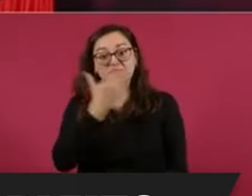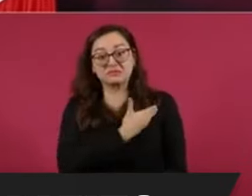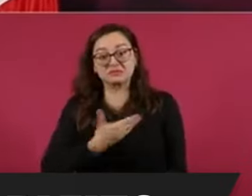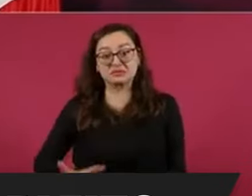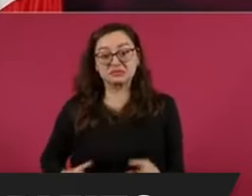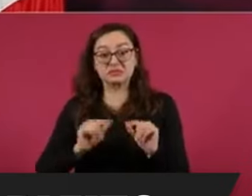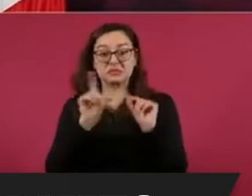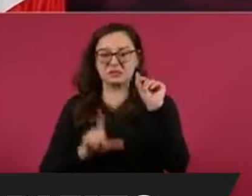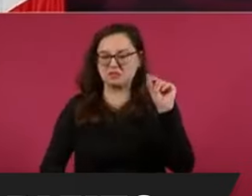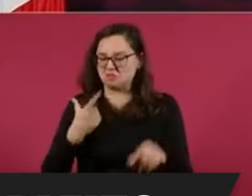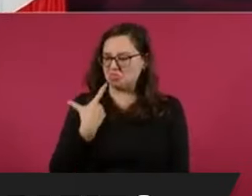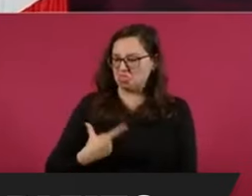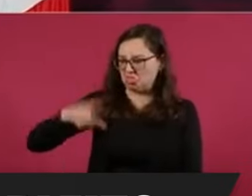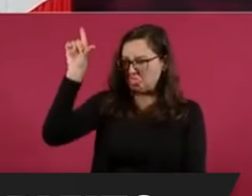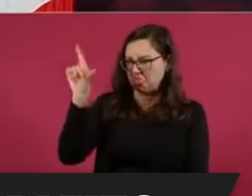ninguneado.